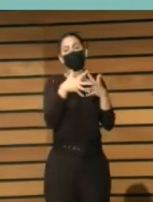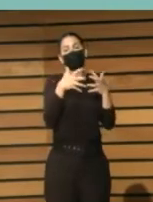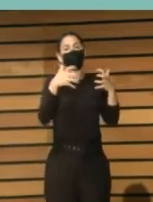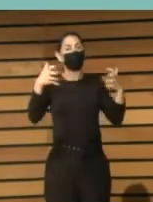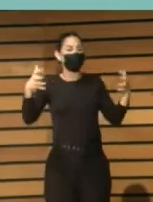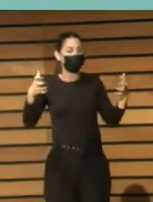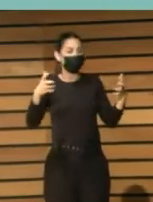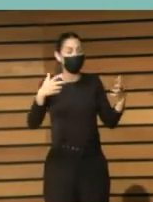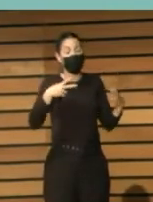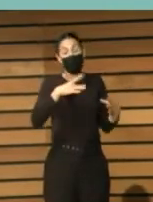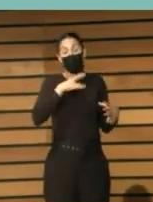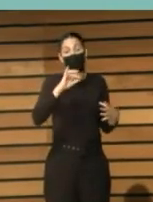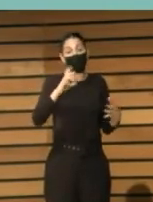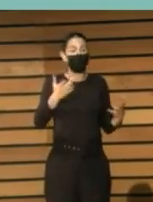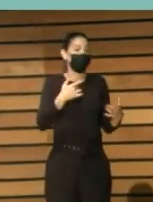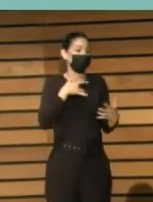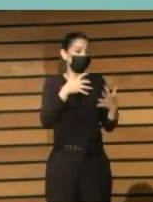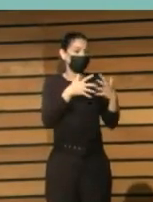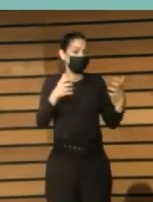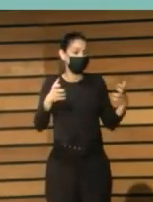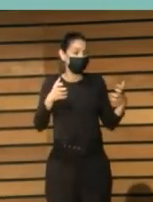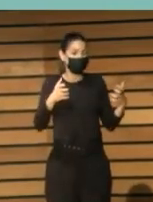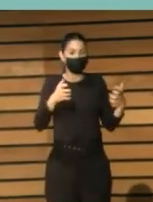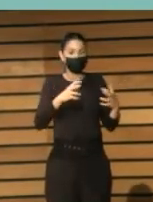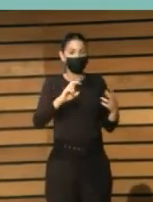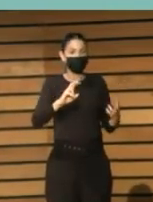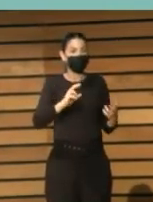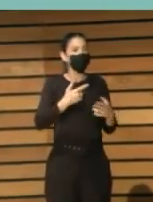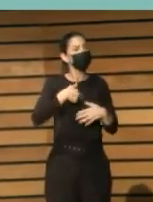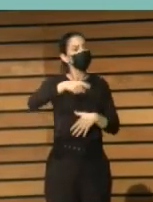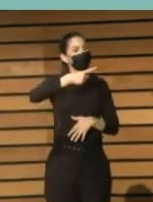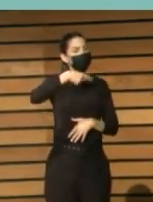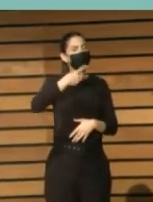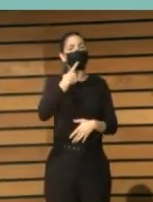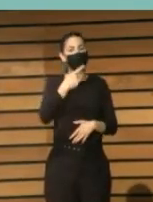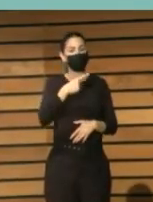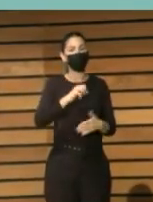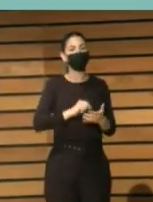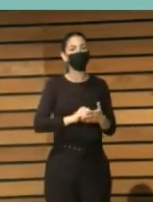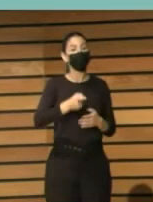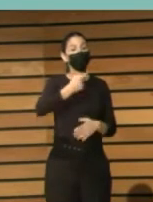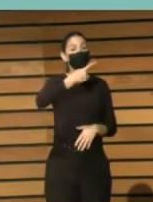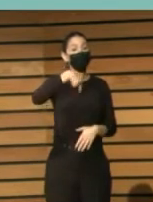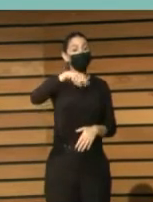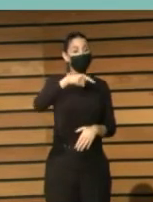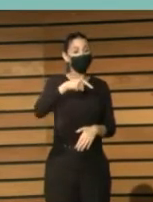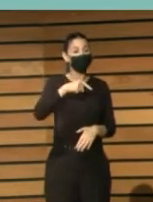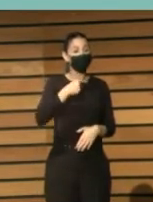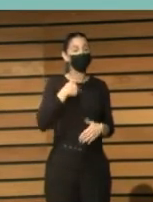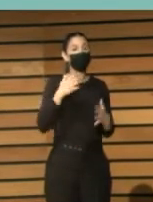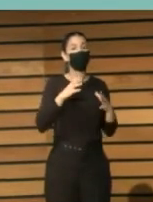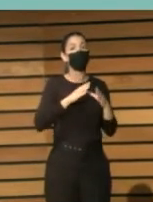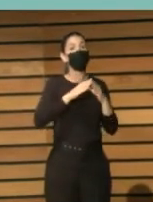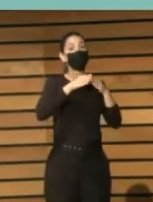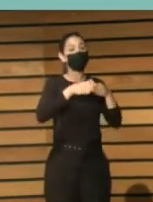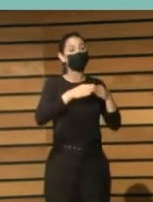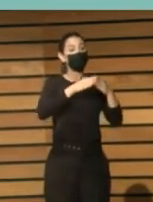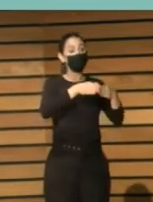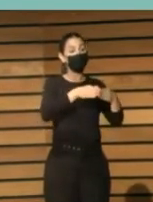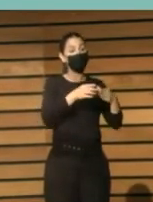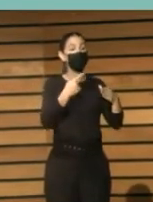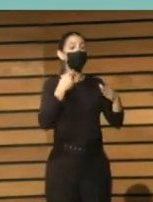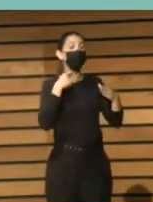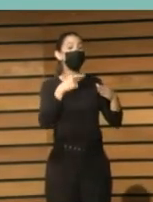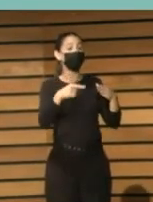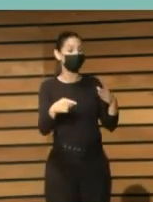reinventé yo, pero que él decía, seremos náufragos si no somos capaces de percibir lo que están creando,